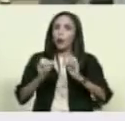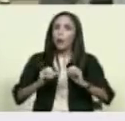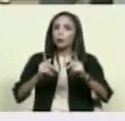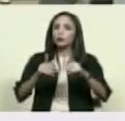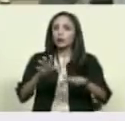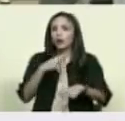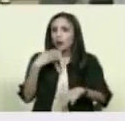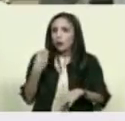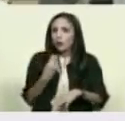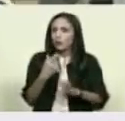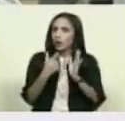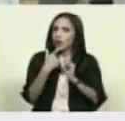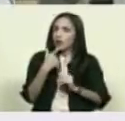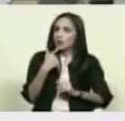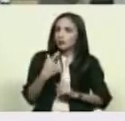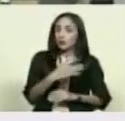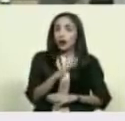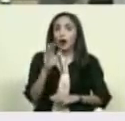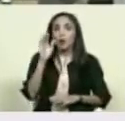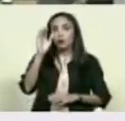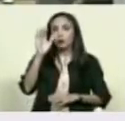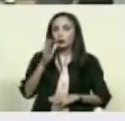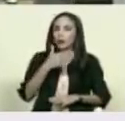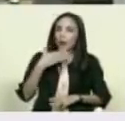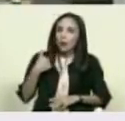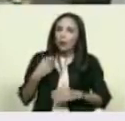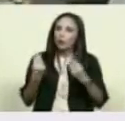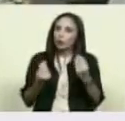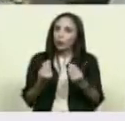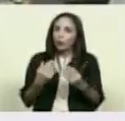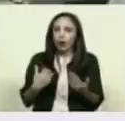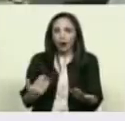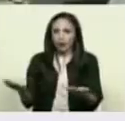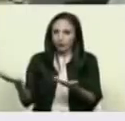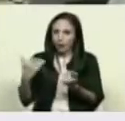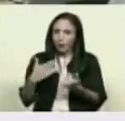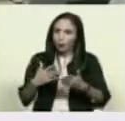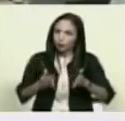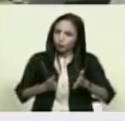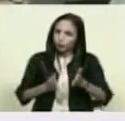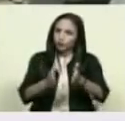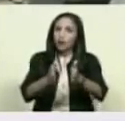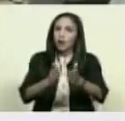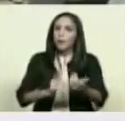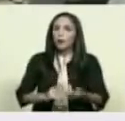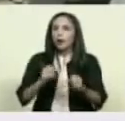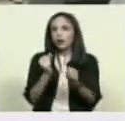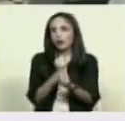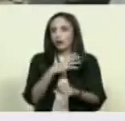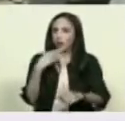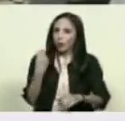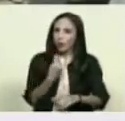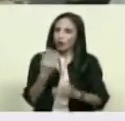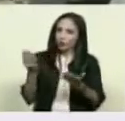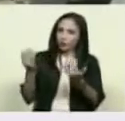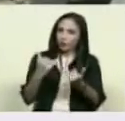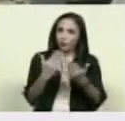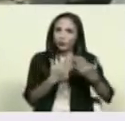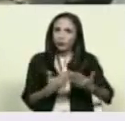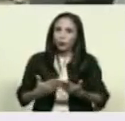presente y decirle, mira, tu futuro va por aquí. Tu futuro es de trabajo, es de